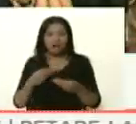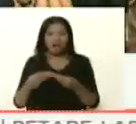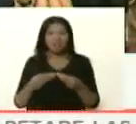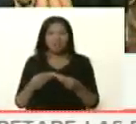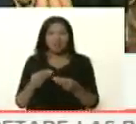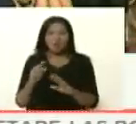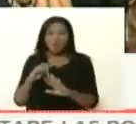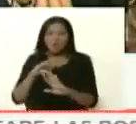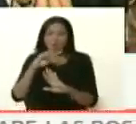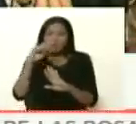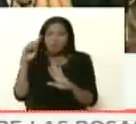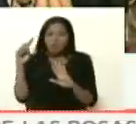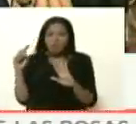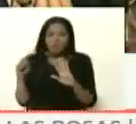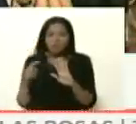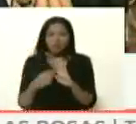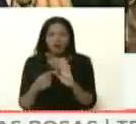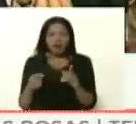completando